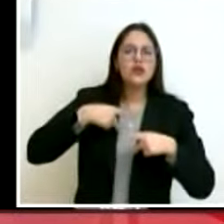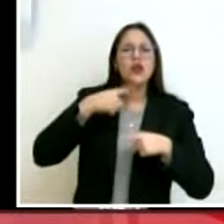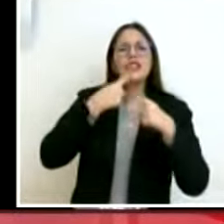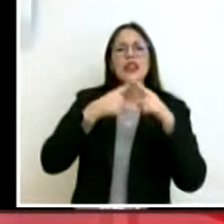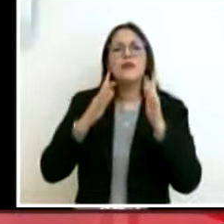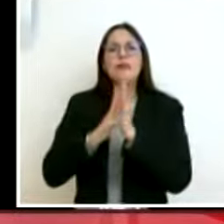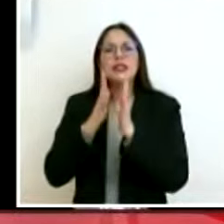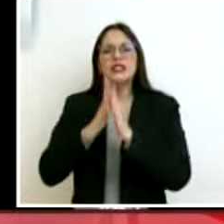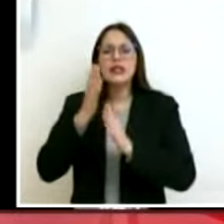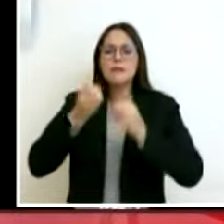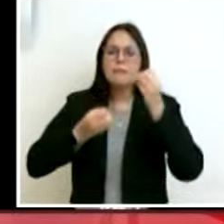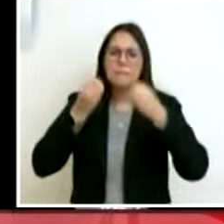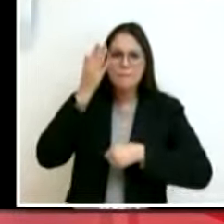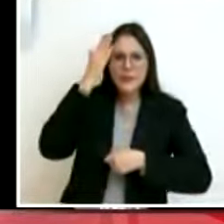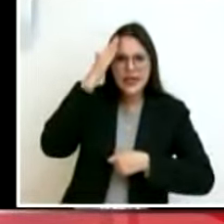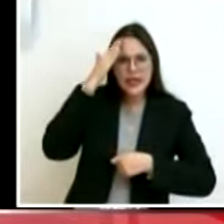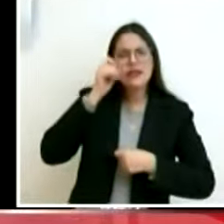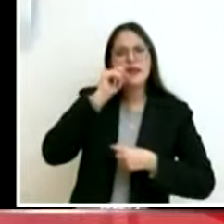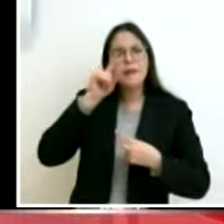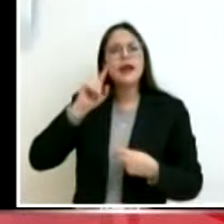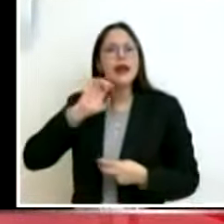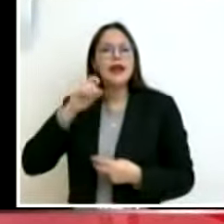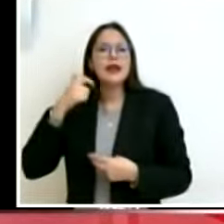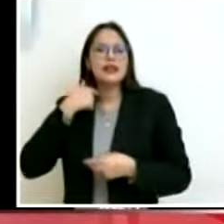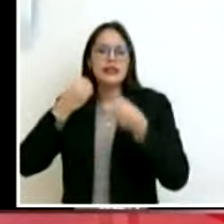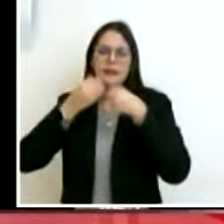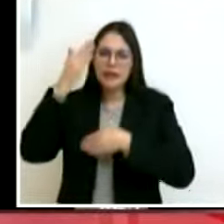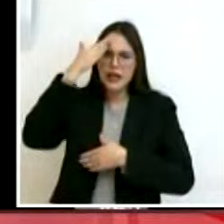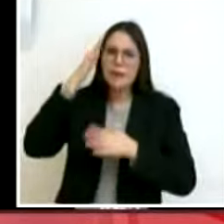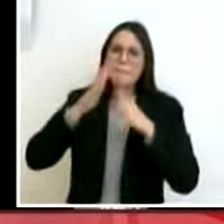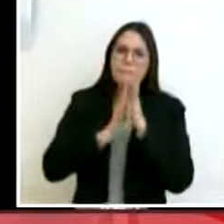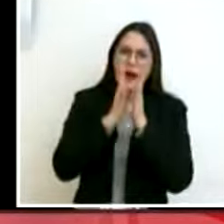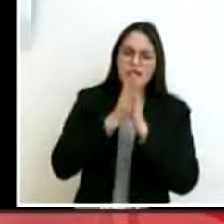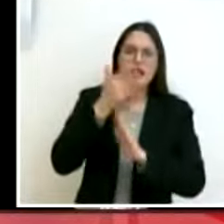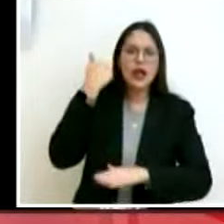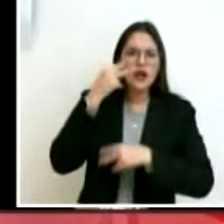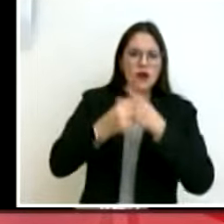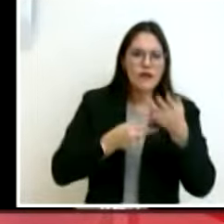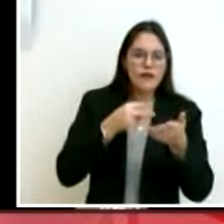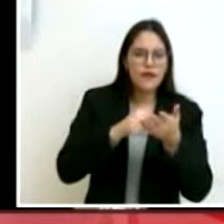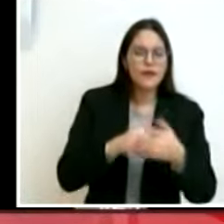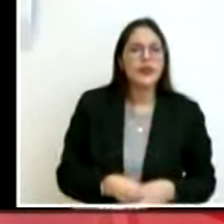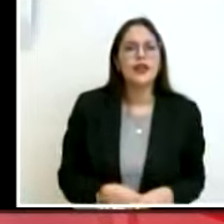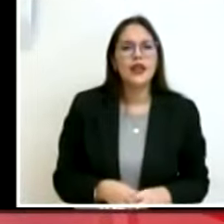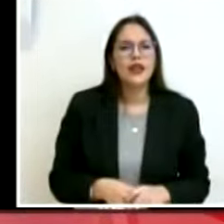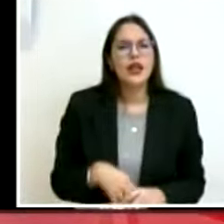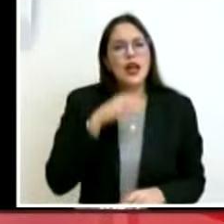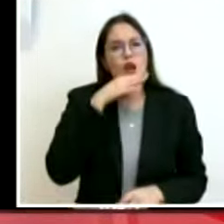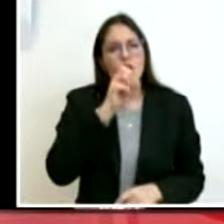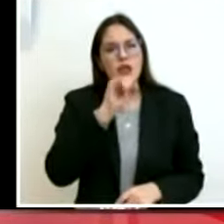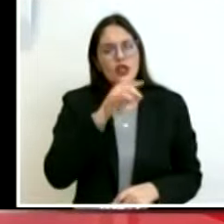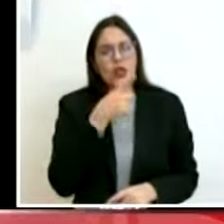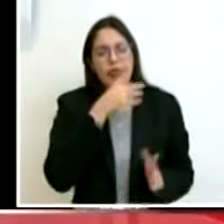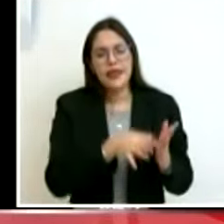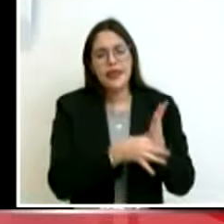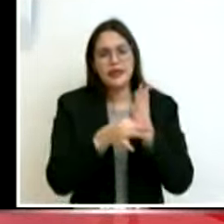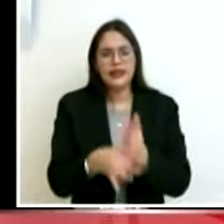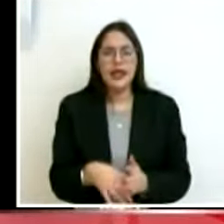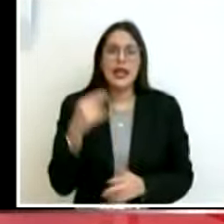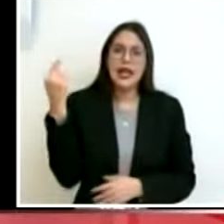Diego Valadez dijo que era necesario hacerle un juicio al juicio. Cosío dijo que habría